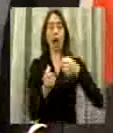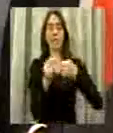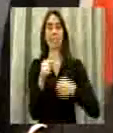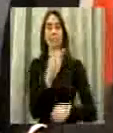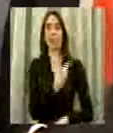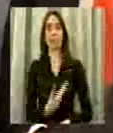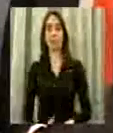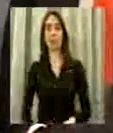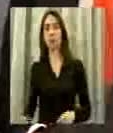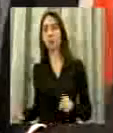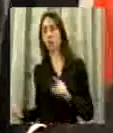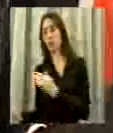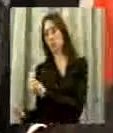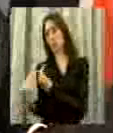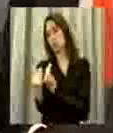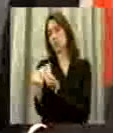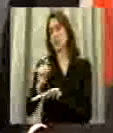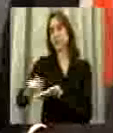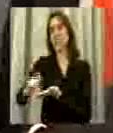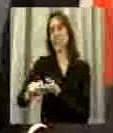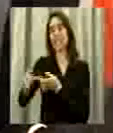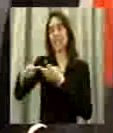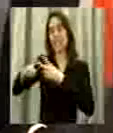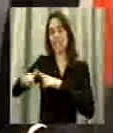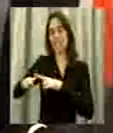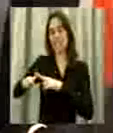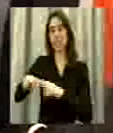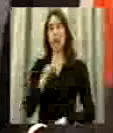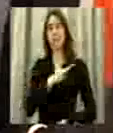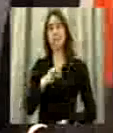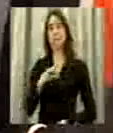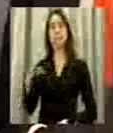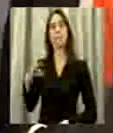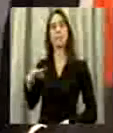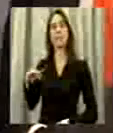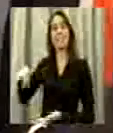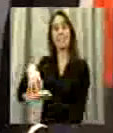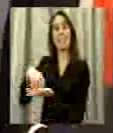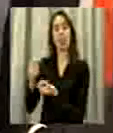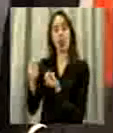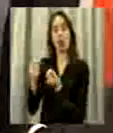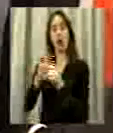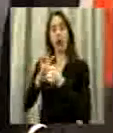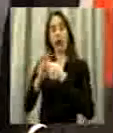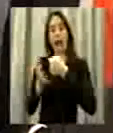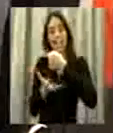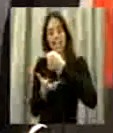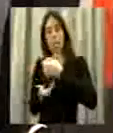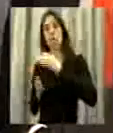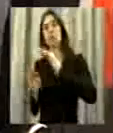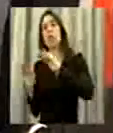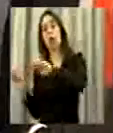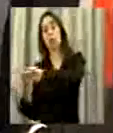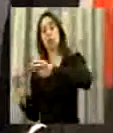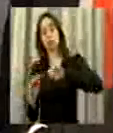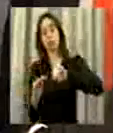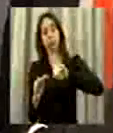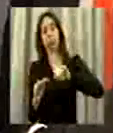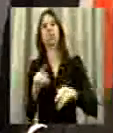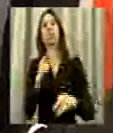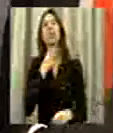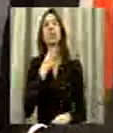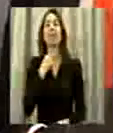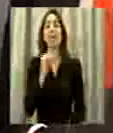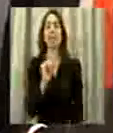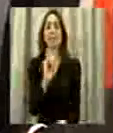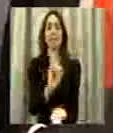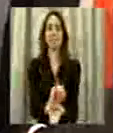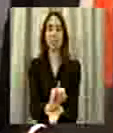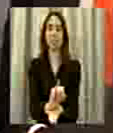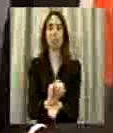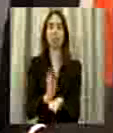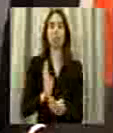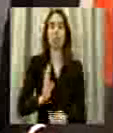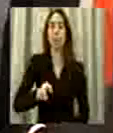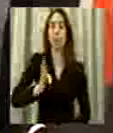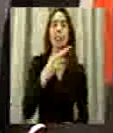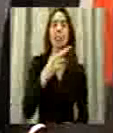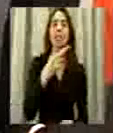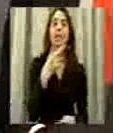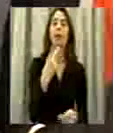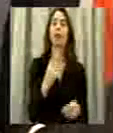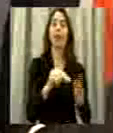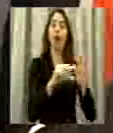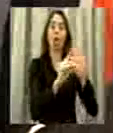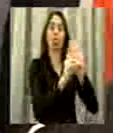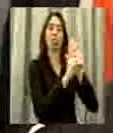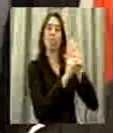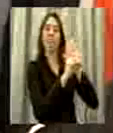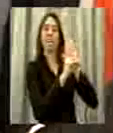una secretaría técnica proporcionada por el Ministerio de Hacienda, pero lo que queremos hacer es que esto quede como institucionalidad permanente, no basada en un decreto, sino basado en